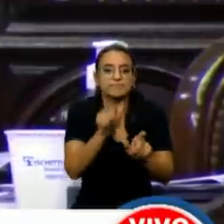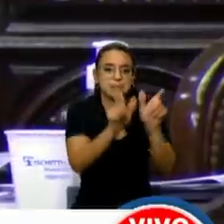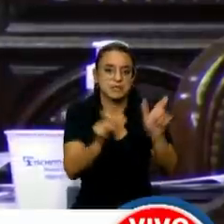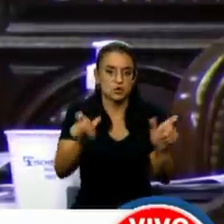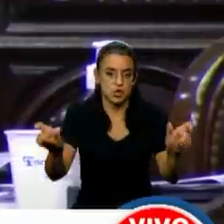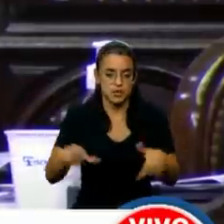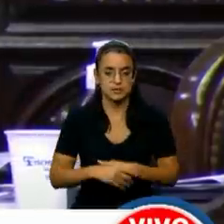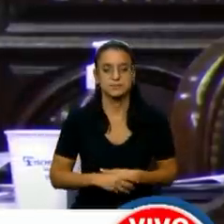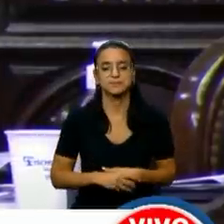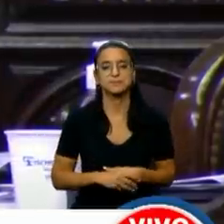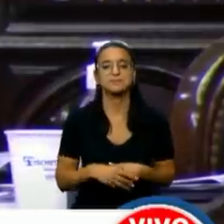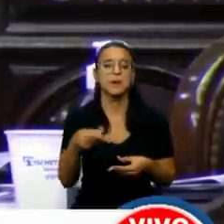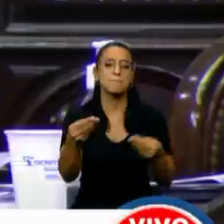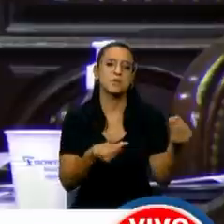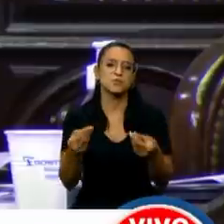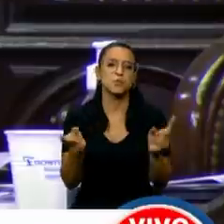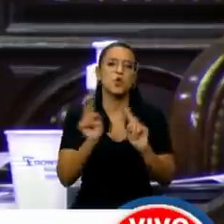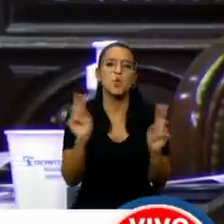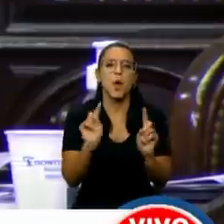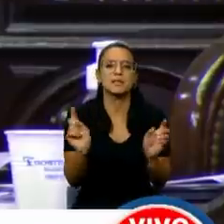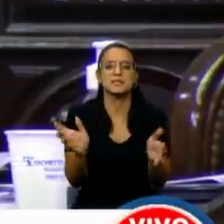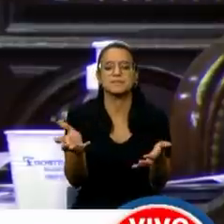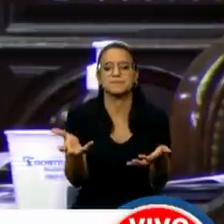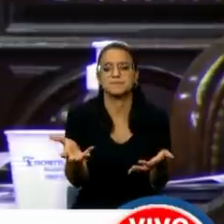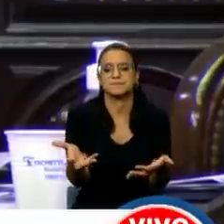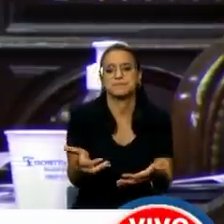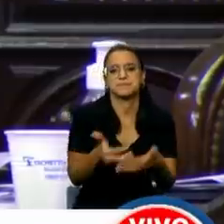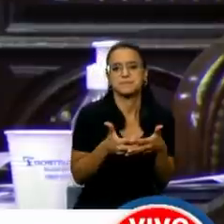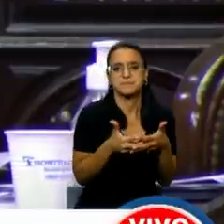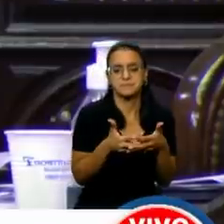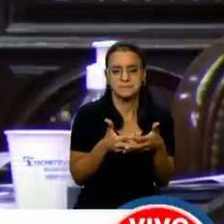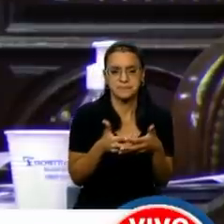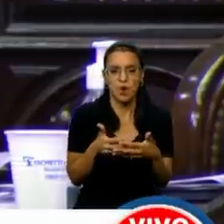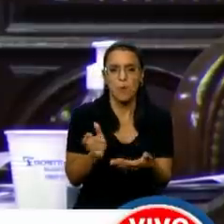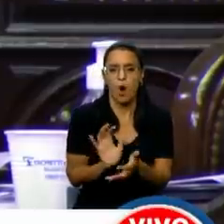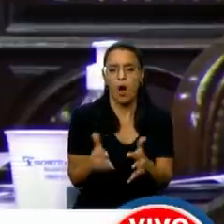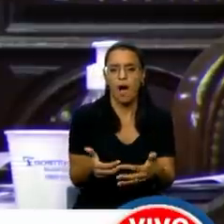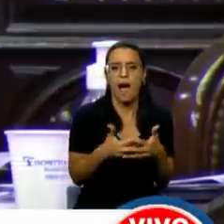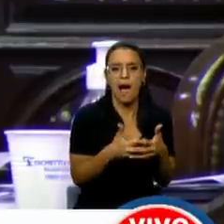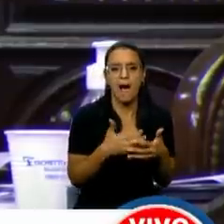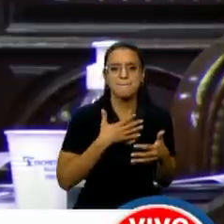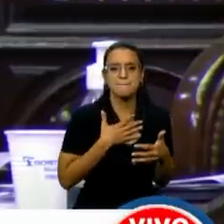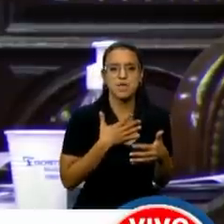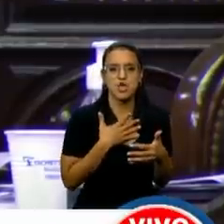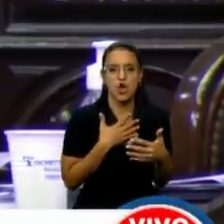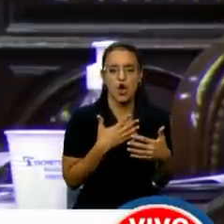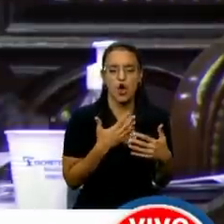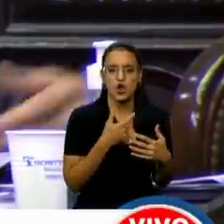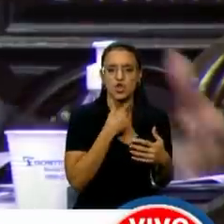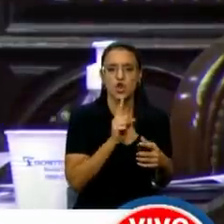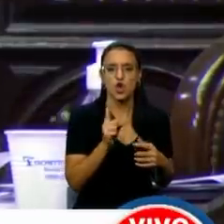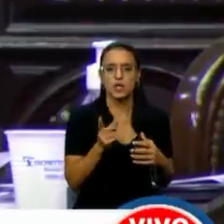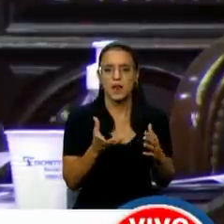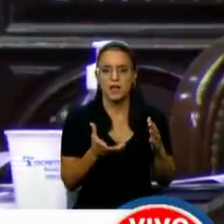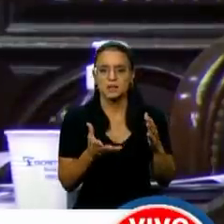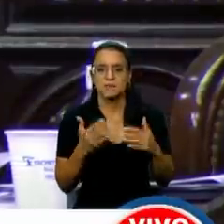ingresos presupuesto no es un botín de guerra se ha tomado como un botín de guerra donde éste no lo quieren sacar no